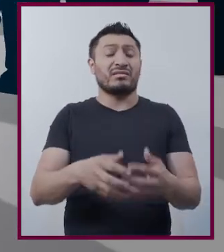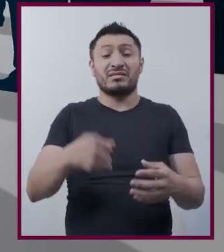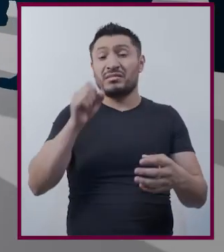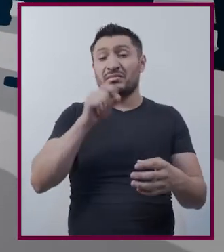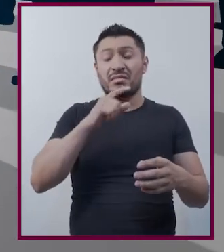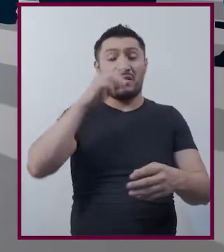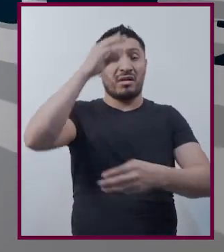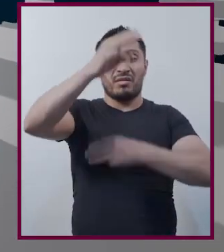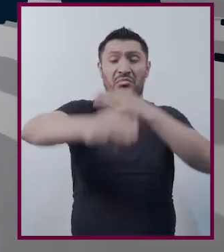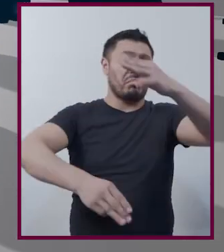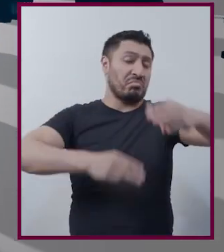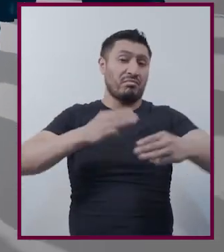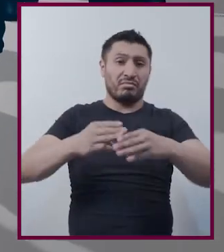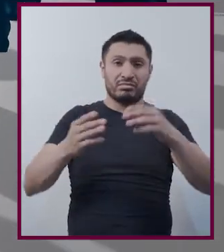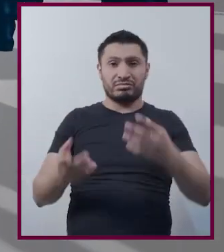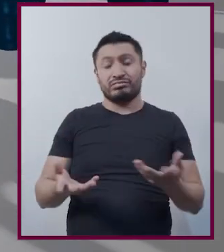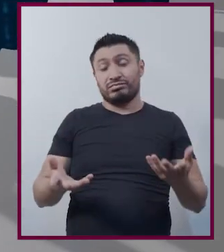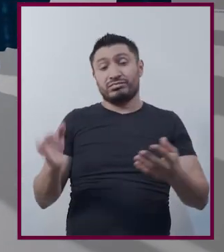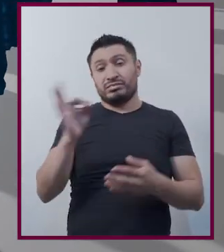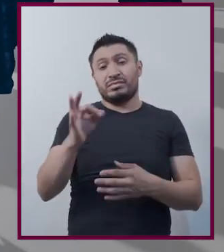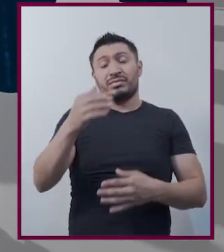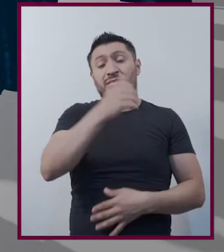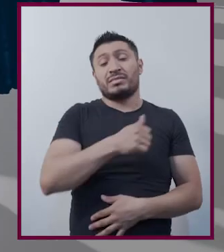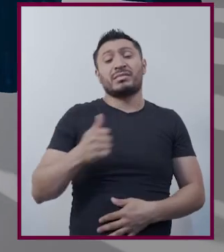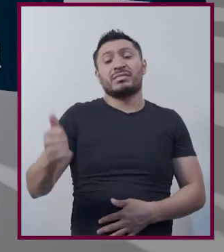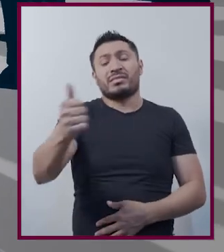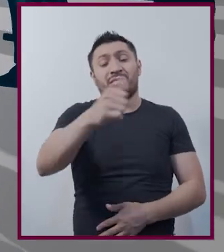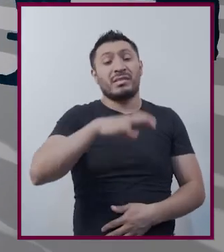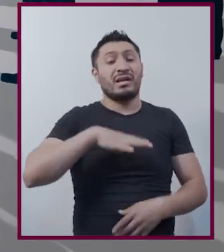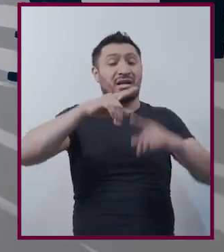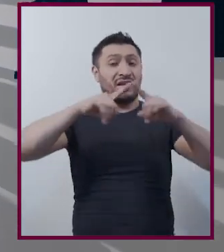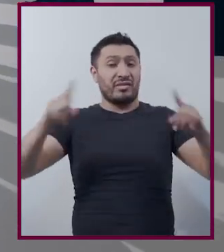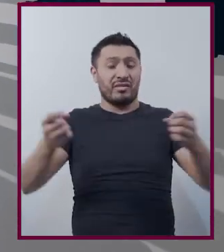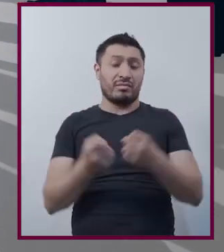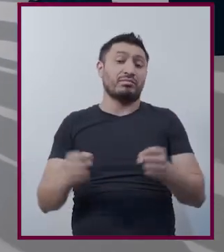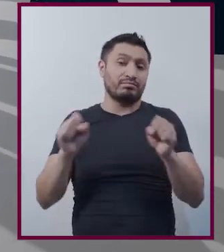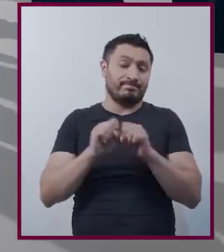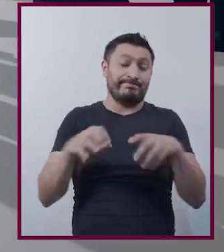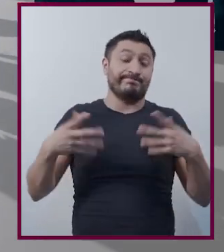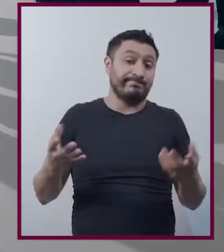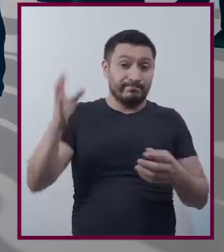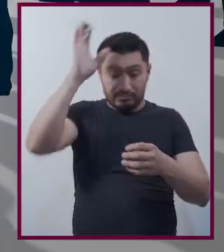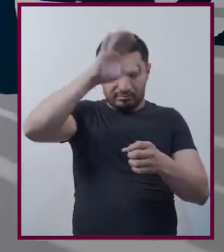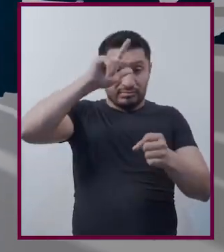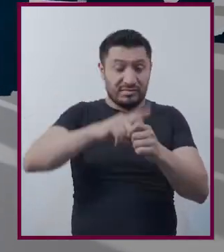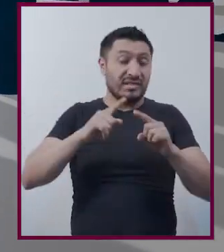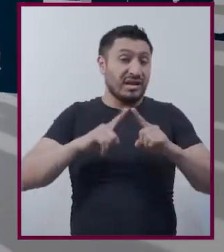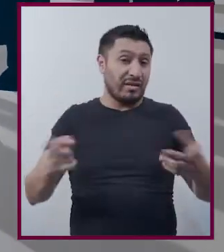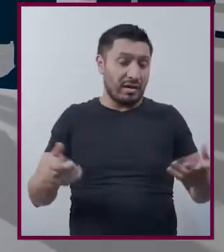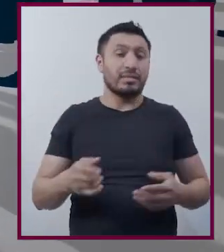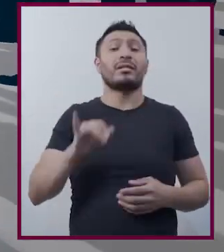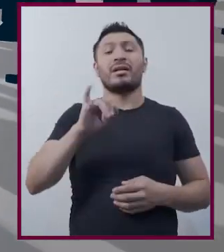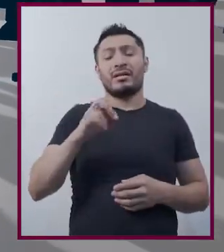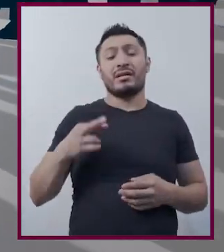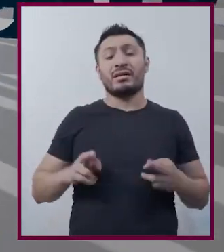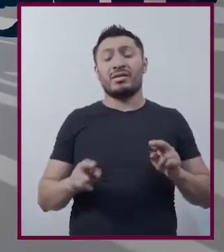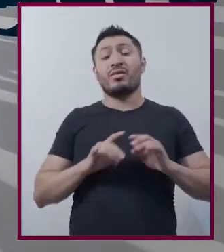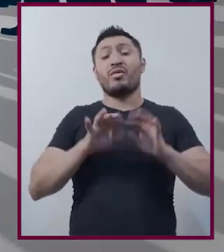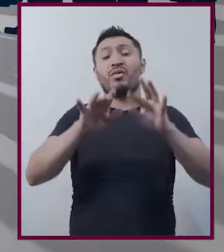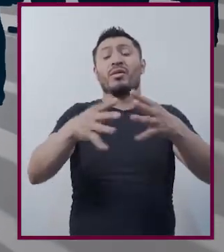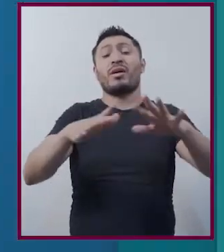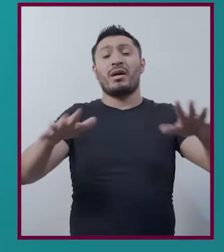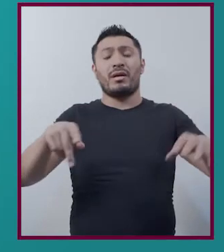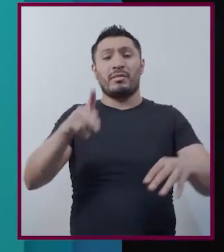que funcionar para todos si tenemos heterogeneidad social y cultural? Sí, los ríos llegan al mar, pero no todos